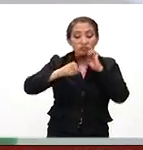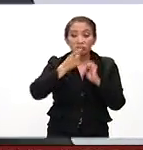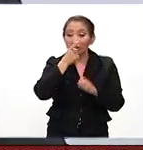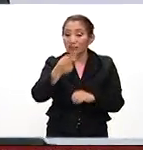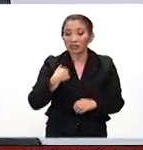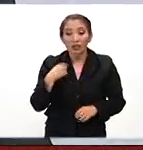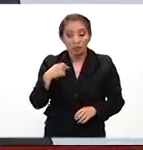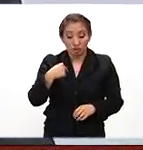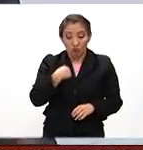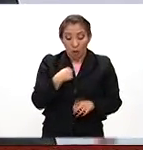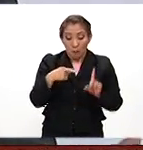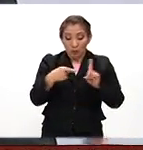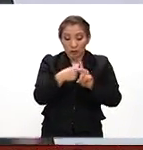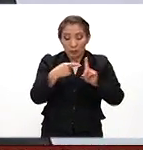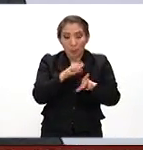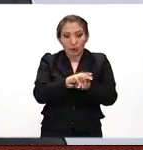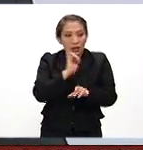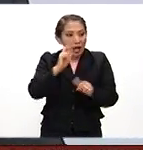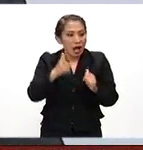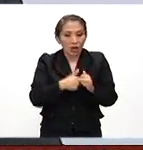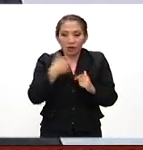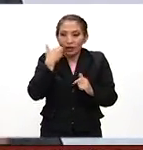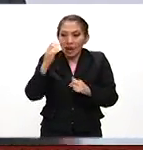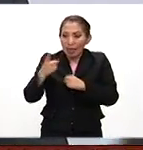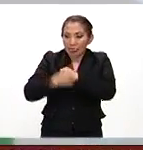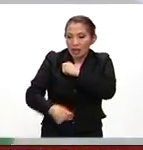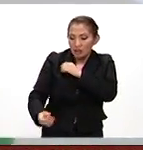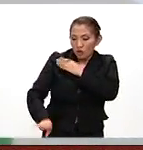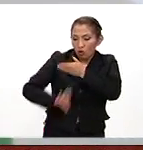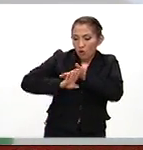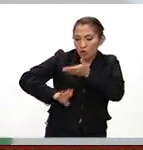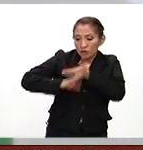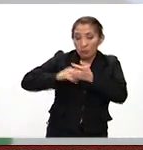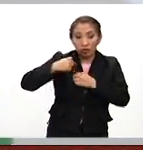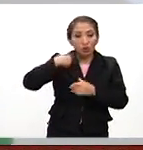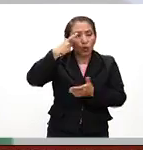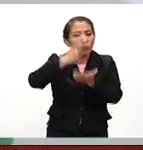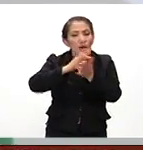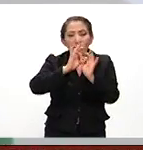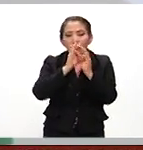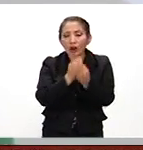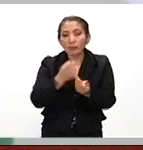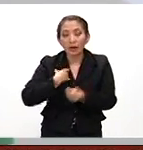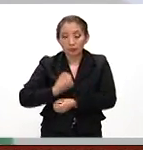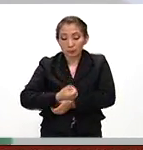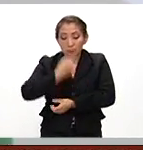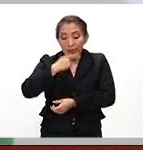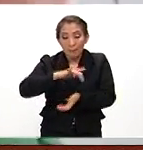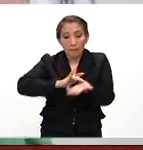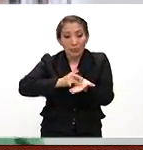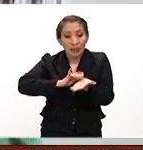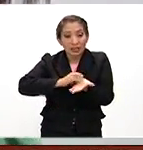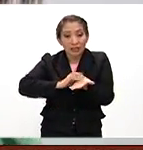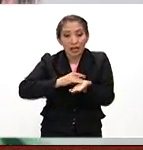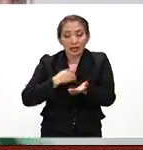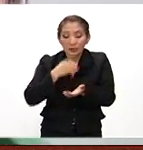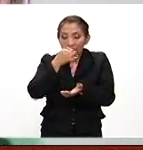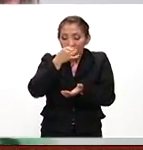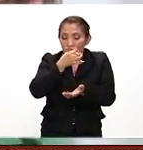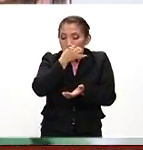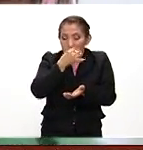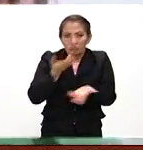decía, si yo di positivo es porque alguien me está tratando de hacer un daño, porque yo la única forma en la que me tomo esta medicina es inhalada.